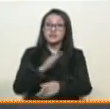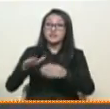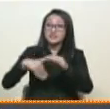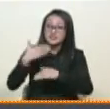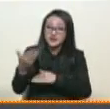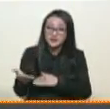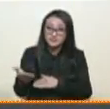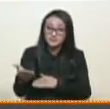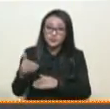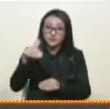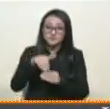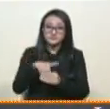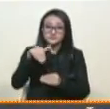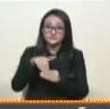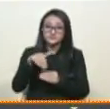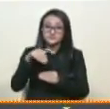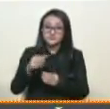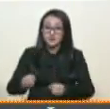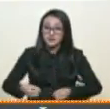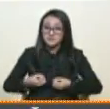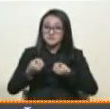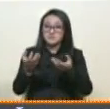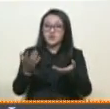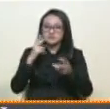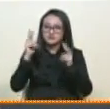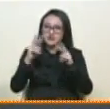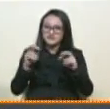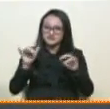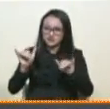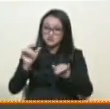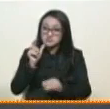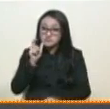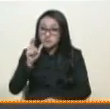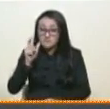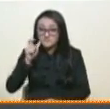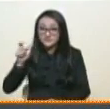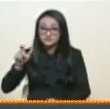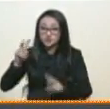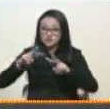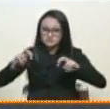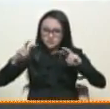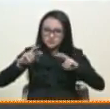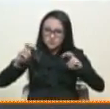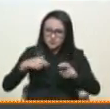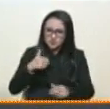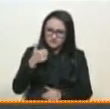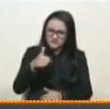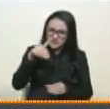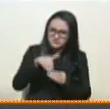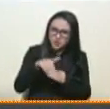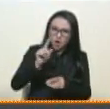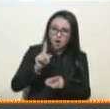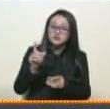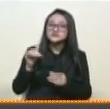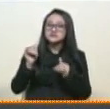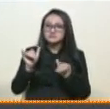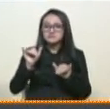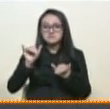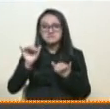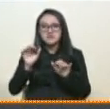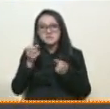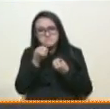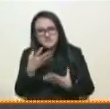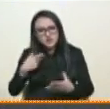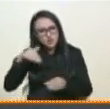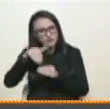que ese registro es expuesto para que la gente revise, vea si efectivamente su transacción fue incluida o no, entonces,